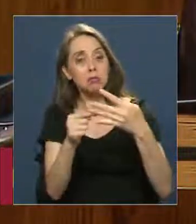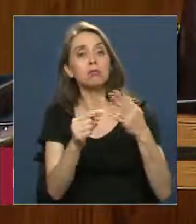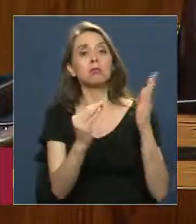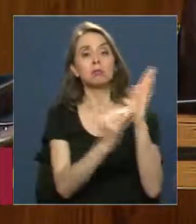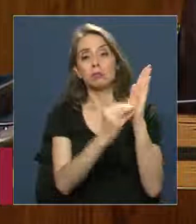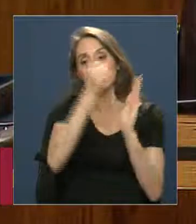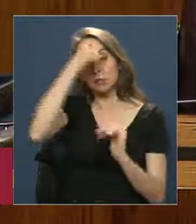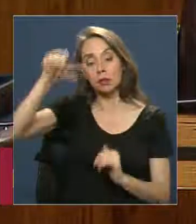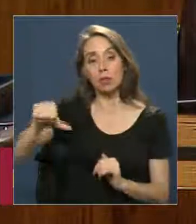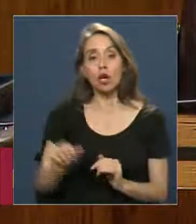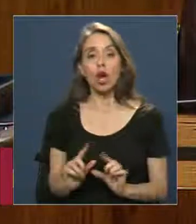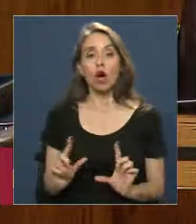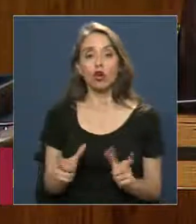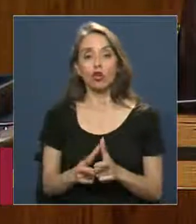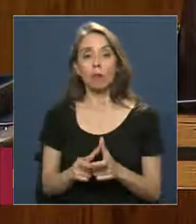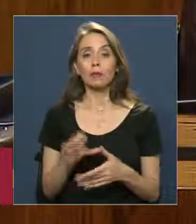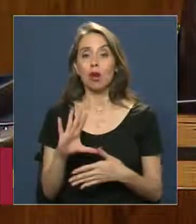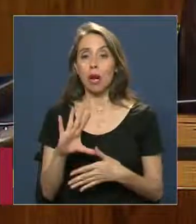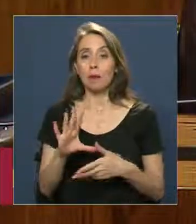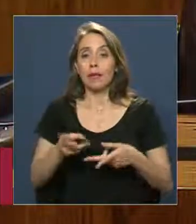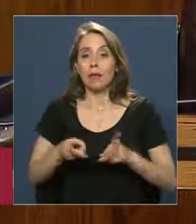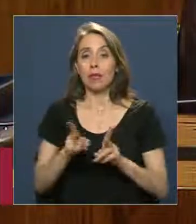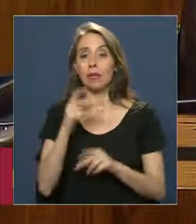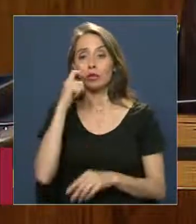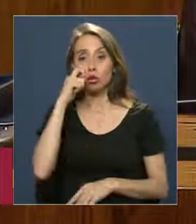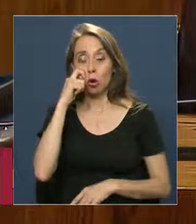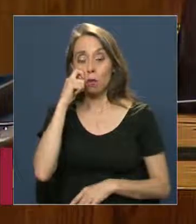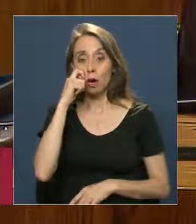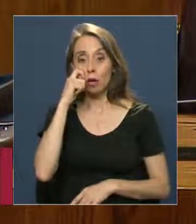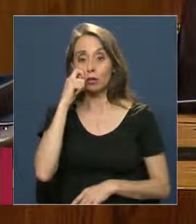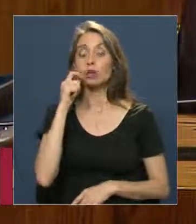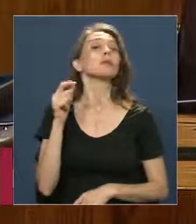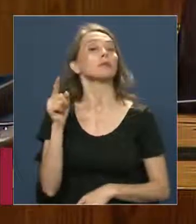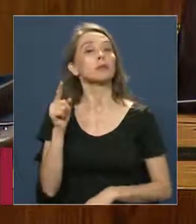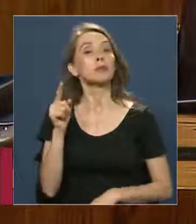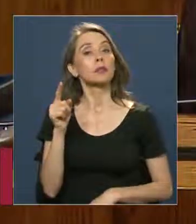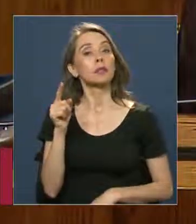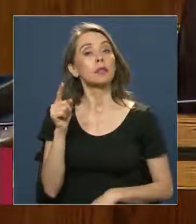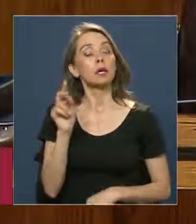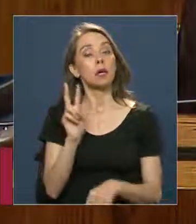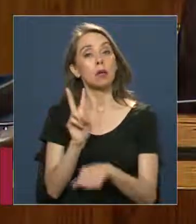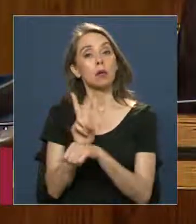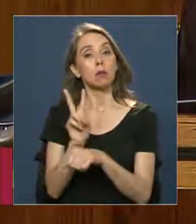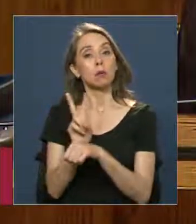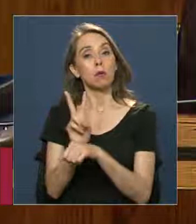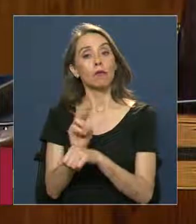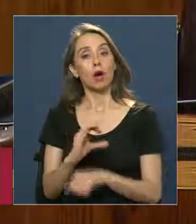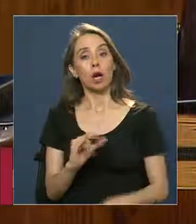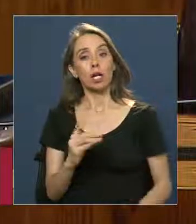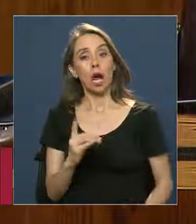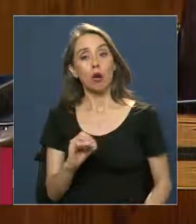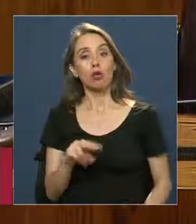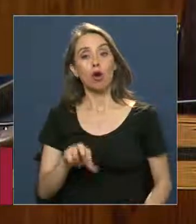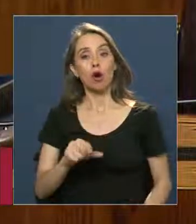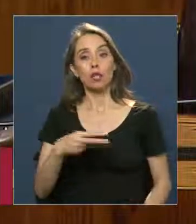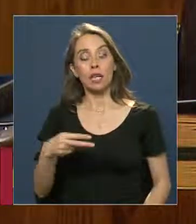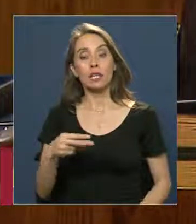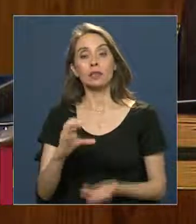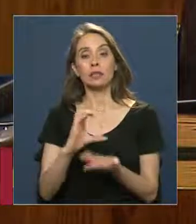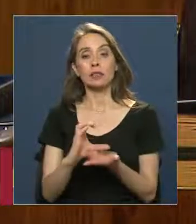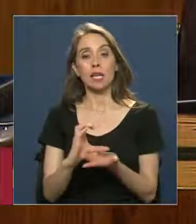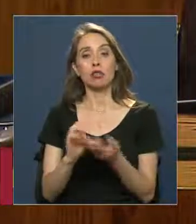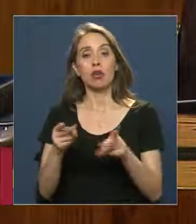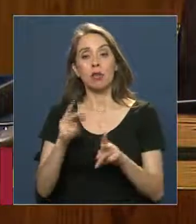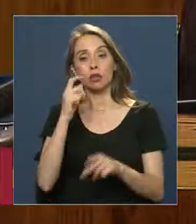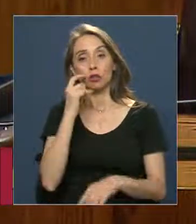la Convención Americana sobre Derechos Humanos establece, y lo recuerda el propio profesor Claudio Nash del Centro de Derechos Humanos de la Universidad de